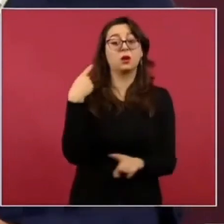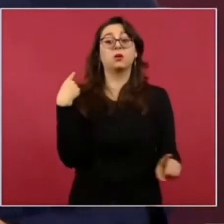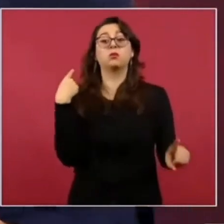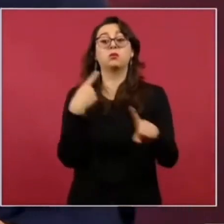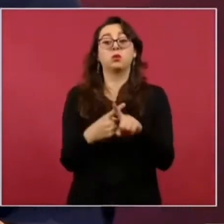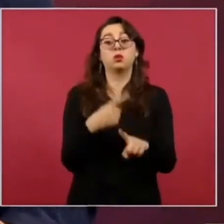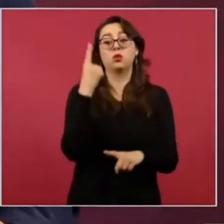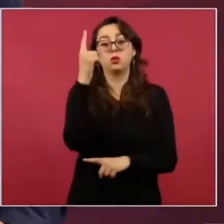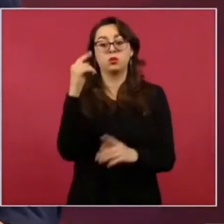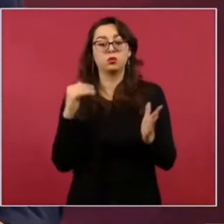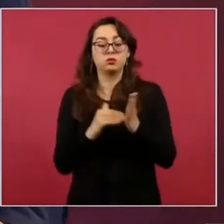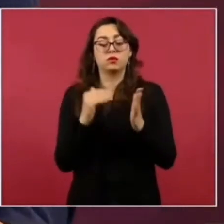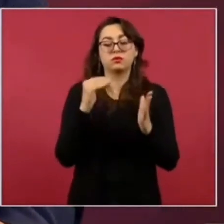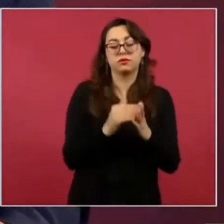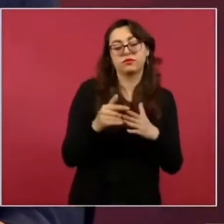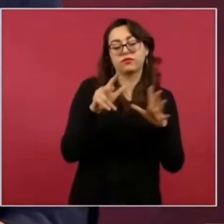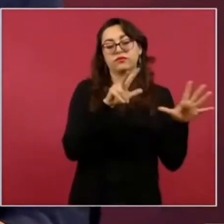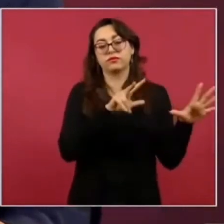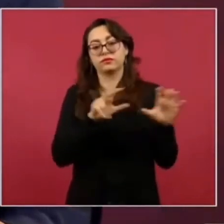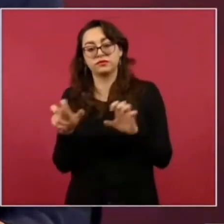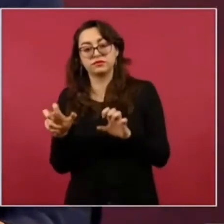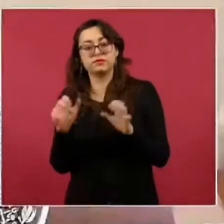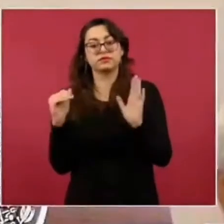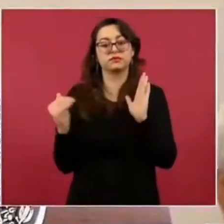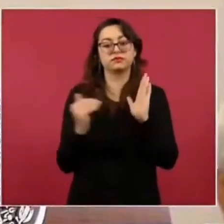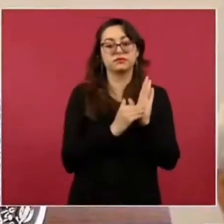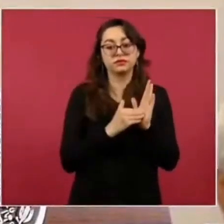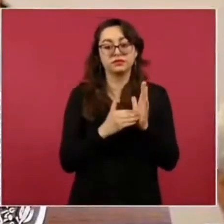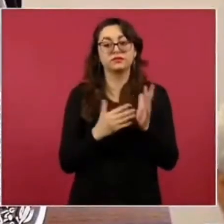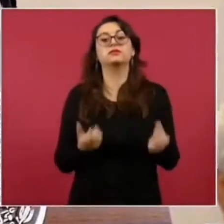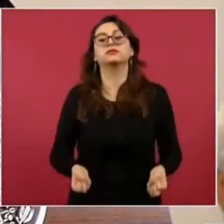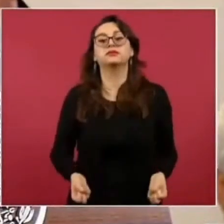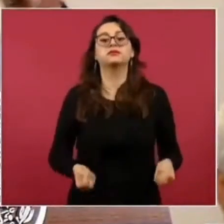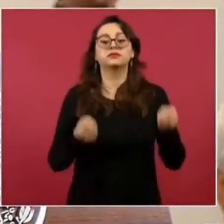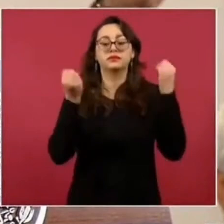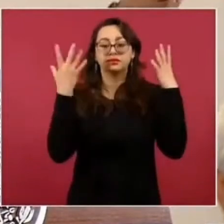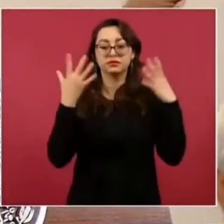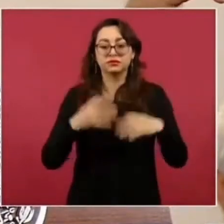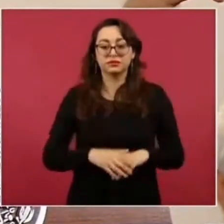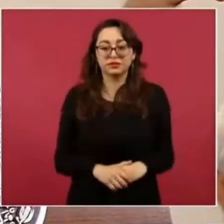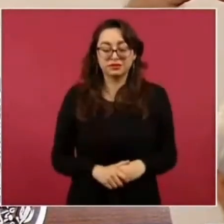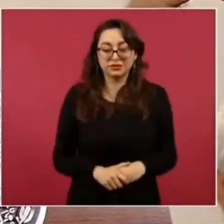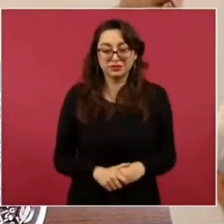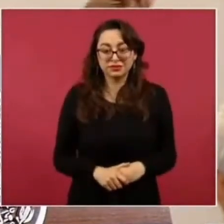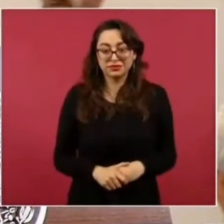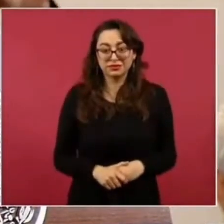1.800.000, 1.900.000 barriles diarios, pues